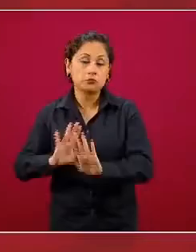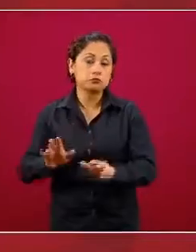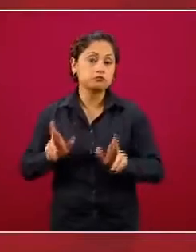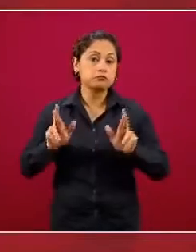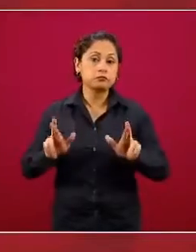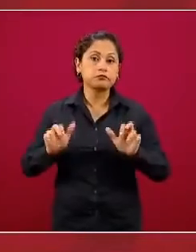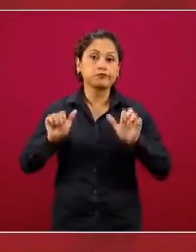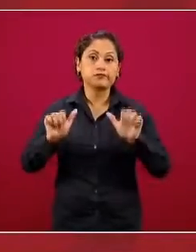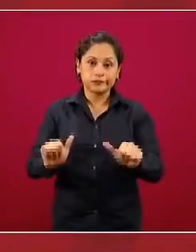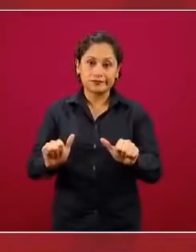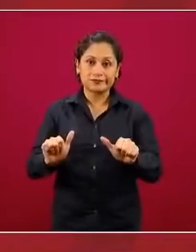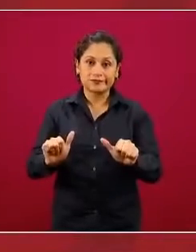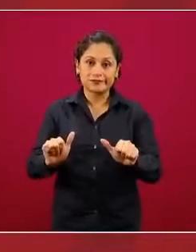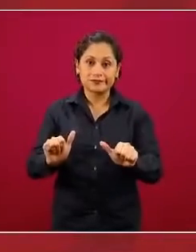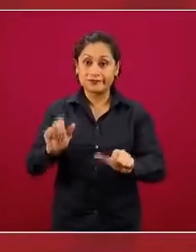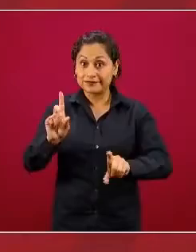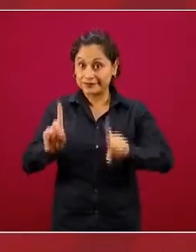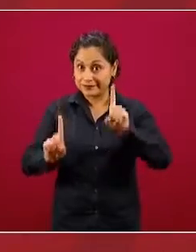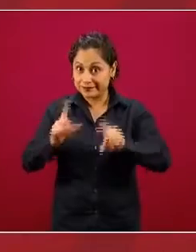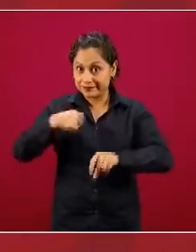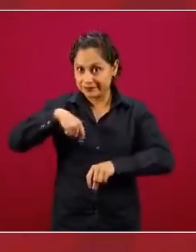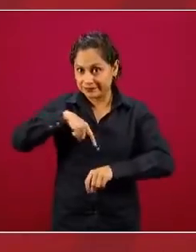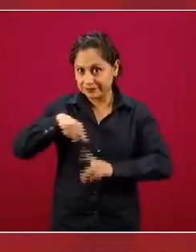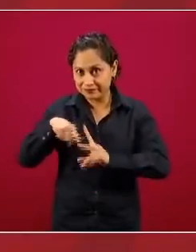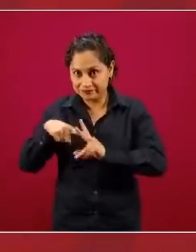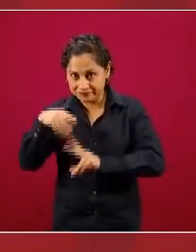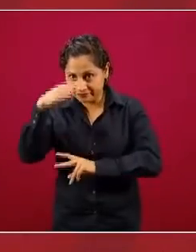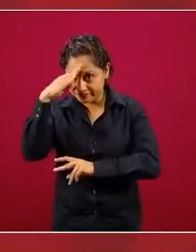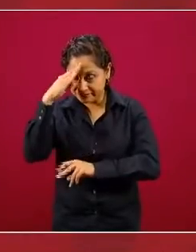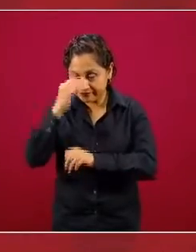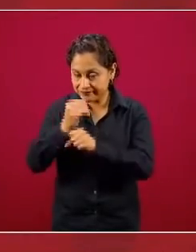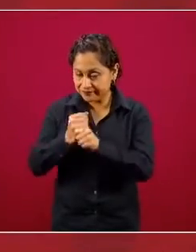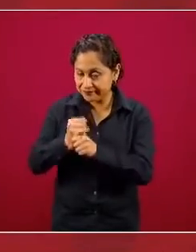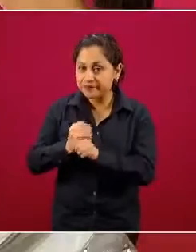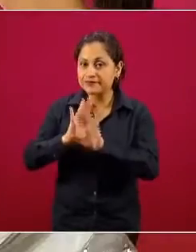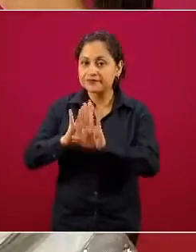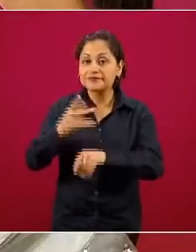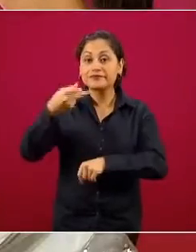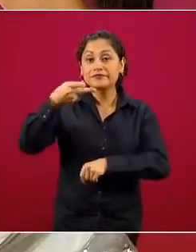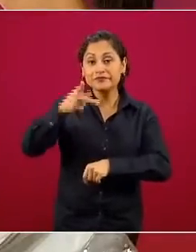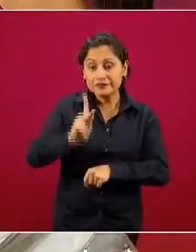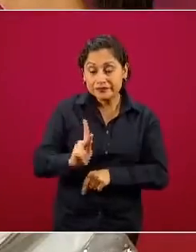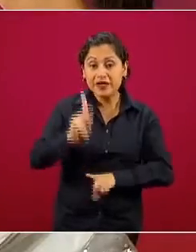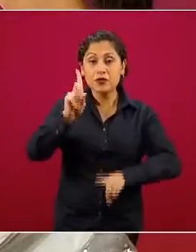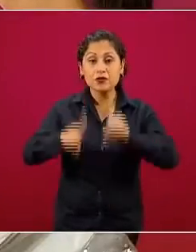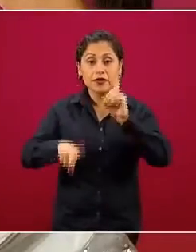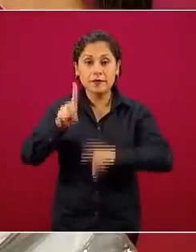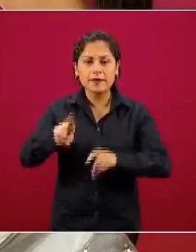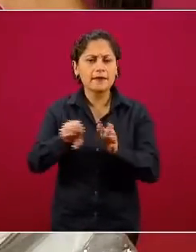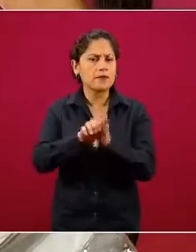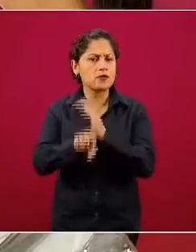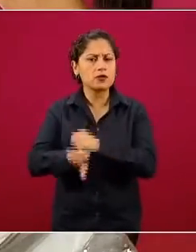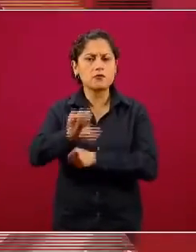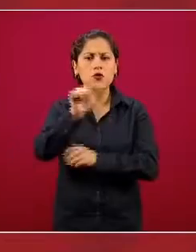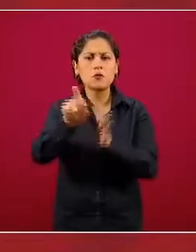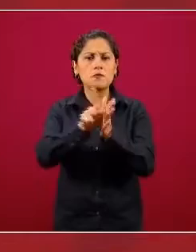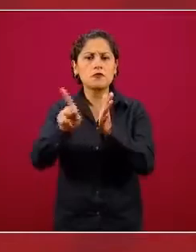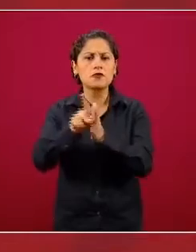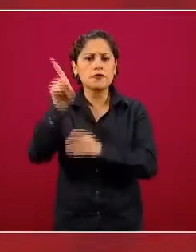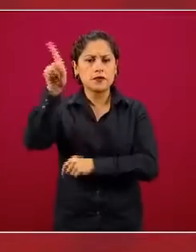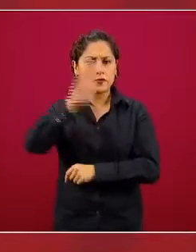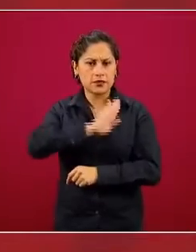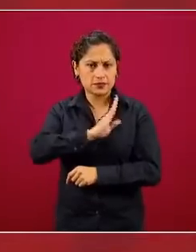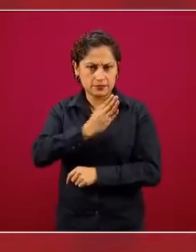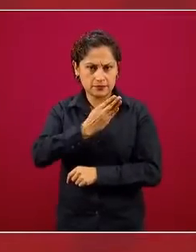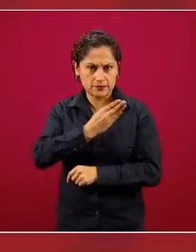de cuántos casos hay, cuántos contagios, otro de los periódicos en español que hoy publicaba